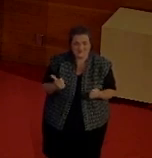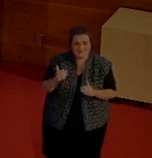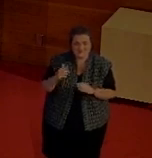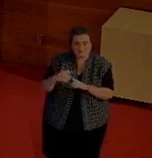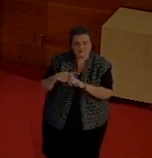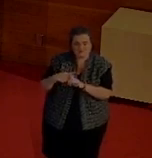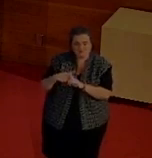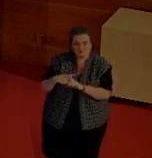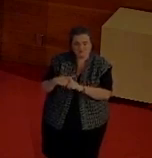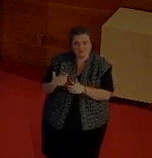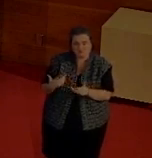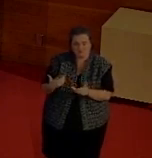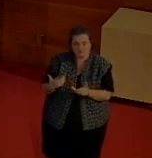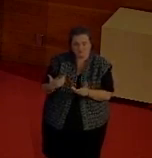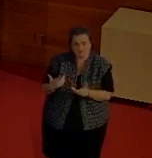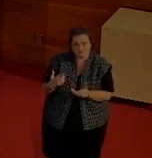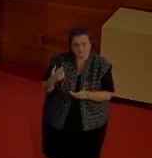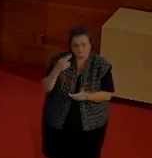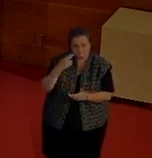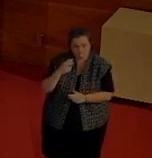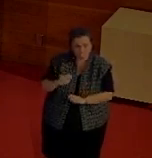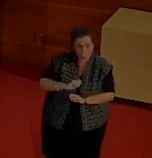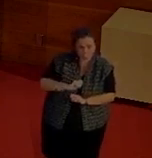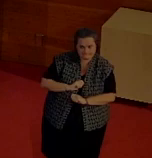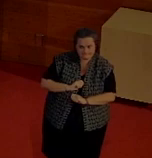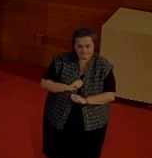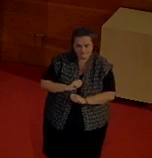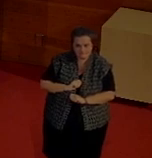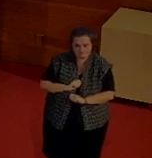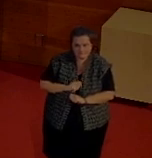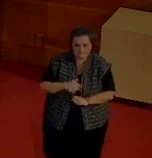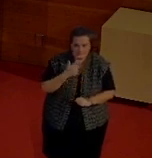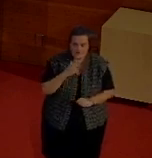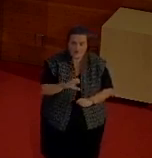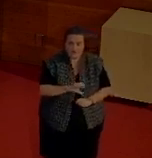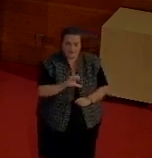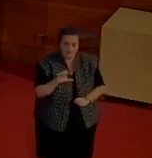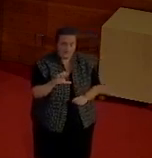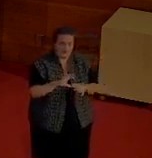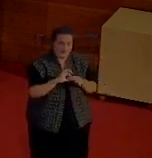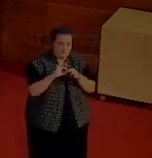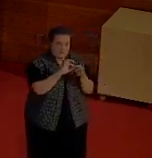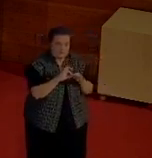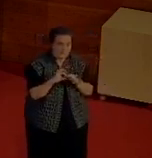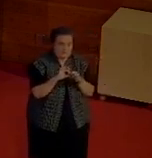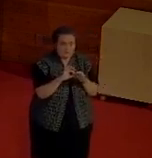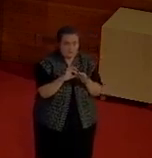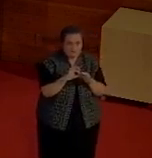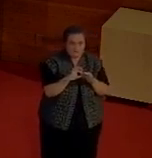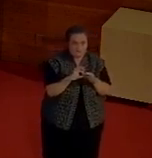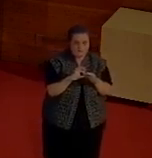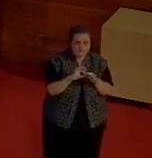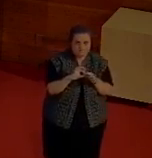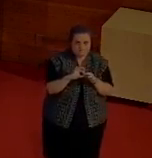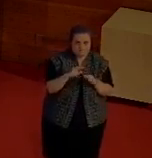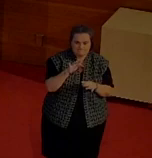incluso individual contando con que insisto contando con que Europa la mejor dicho la Unión Europea no ha conseguido ar